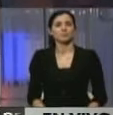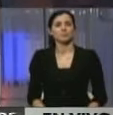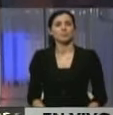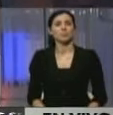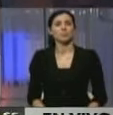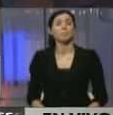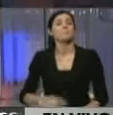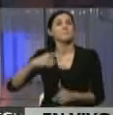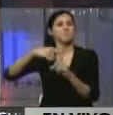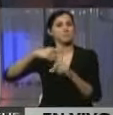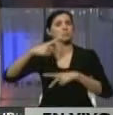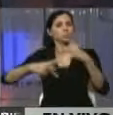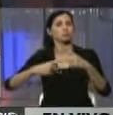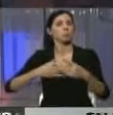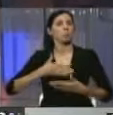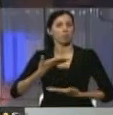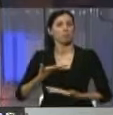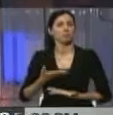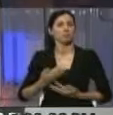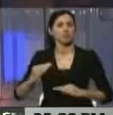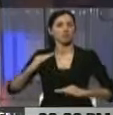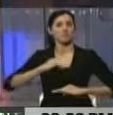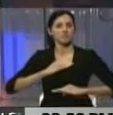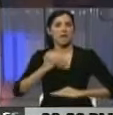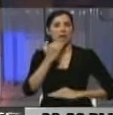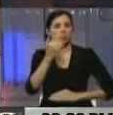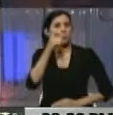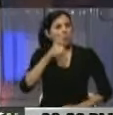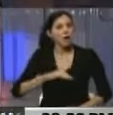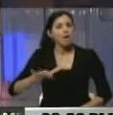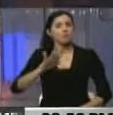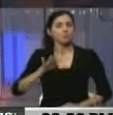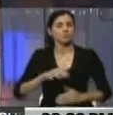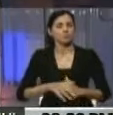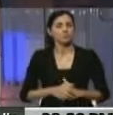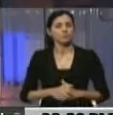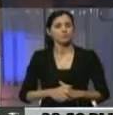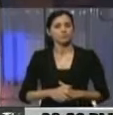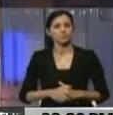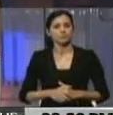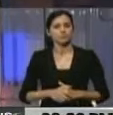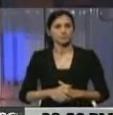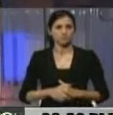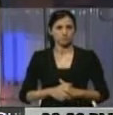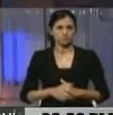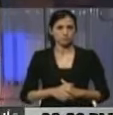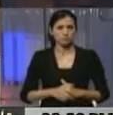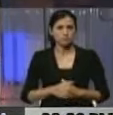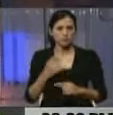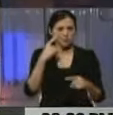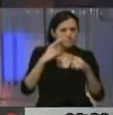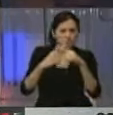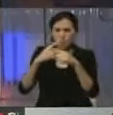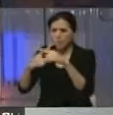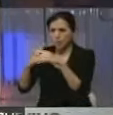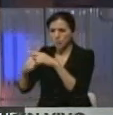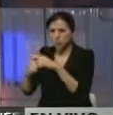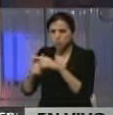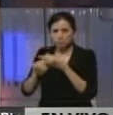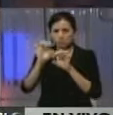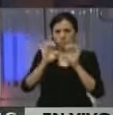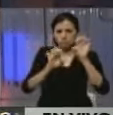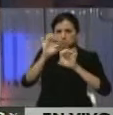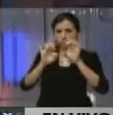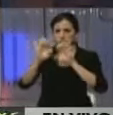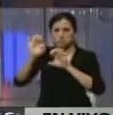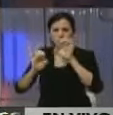productivo, satisfacer las necesidades de nuestro pueblo. Ahí estamos, mira, detectando con una metódica concreta